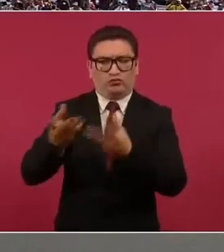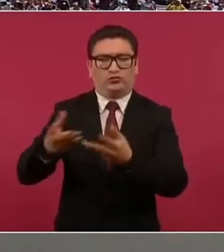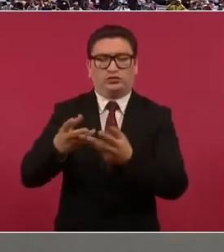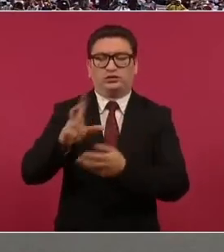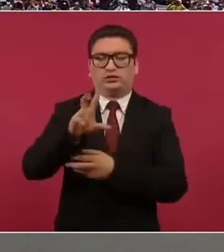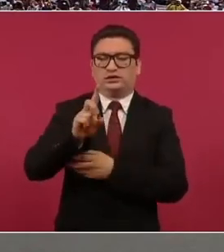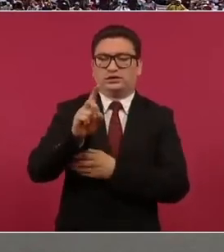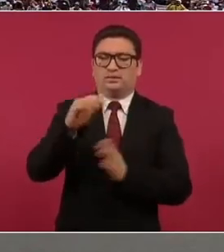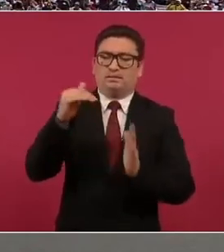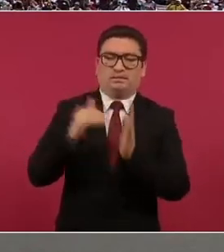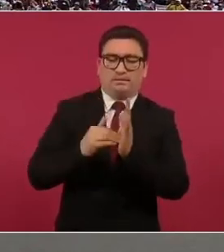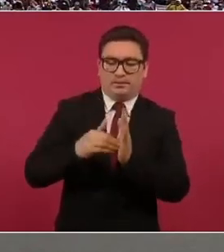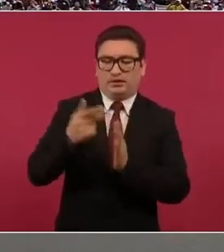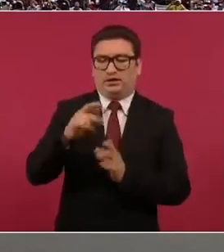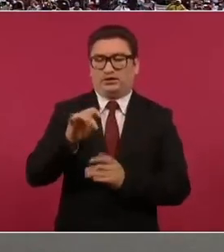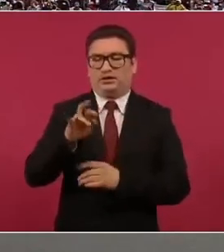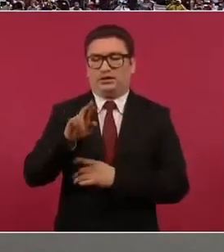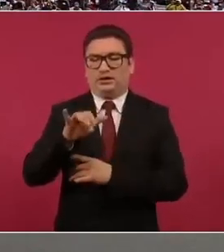30.000 hectáreas